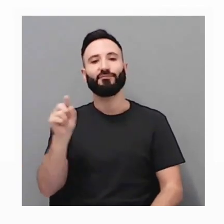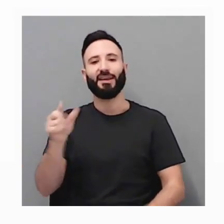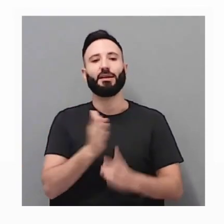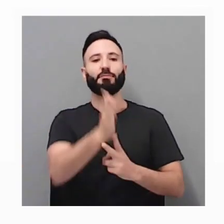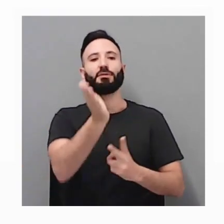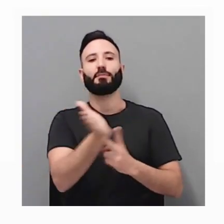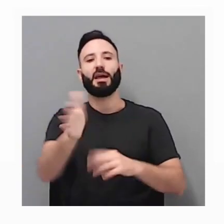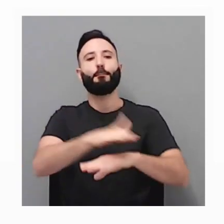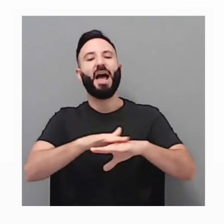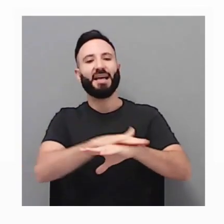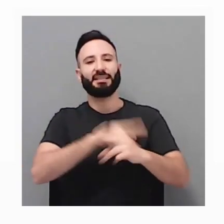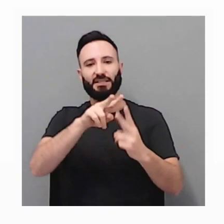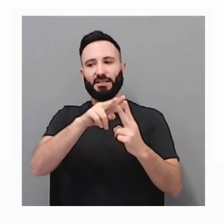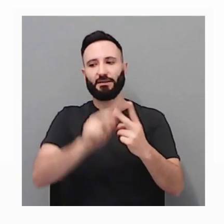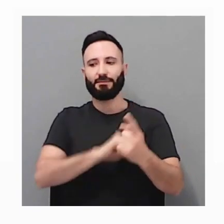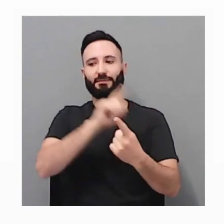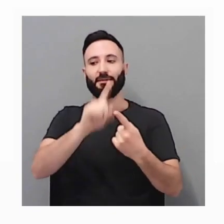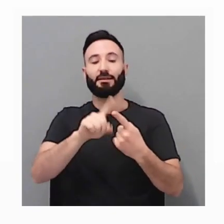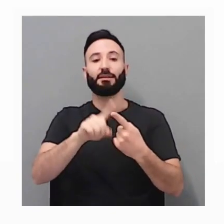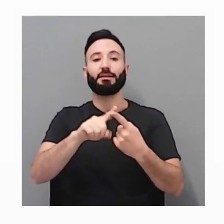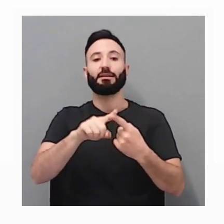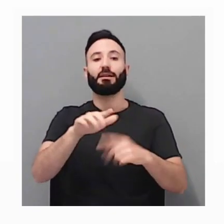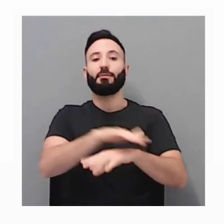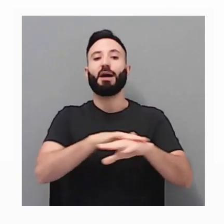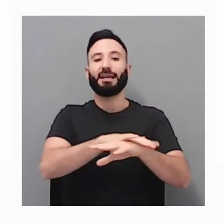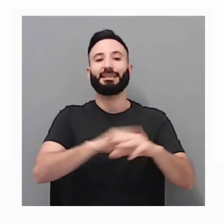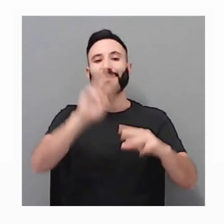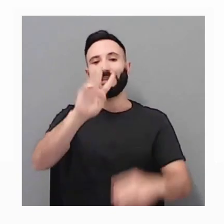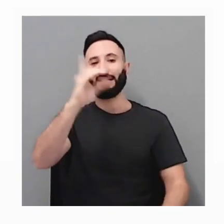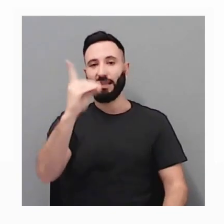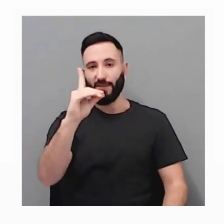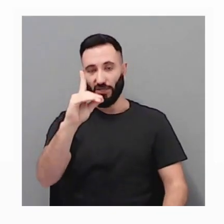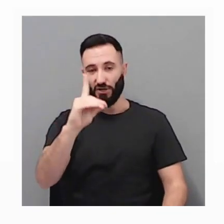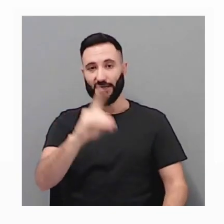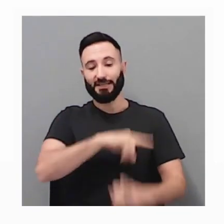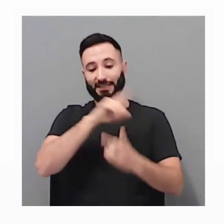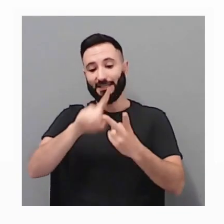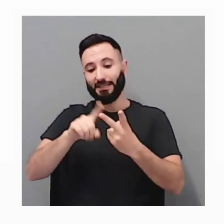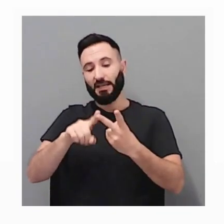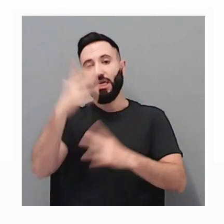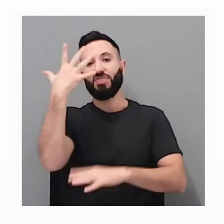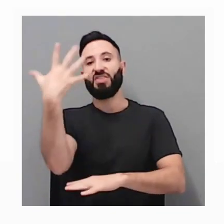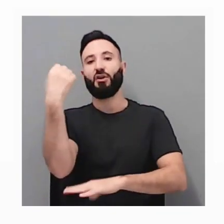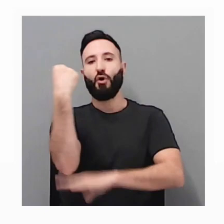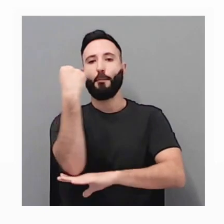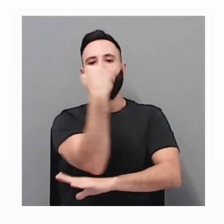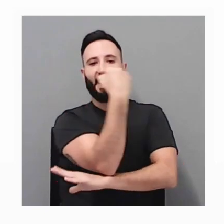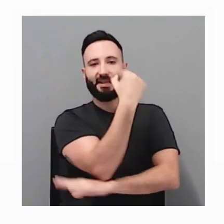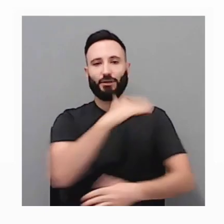bases, de dimensiones, 3 dimensiones y 5 pilares o